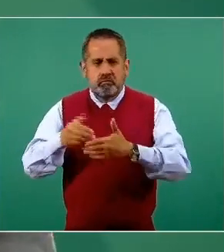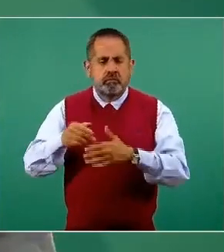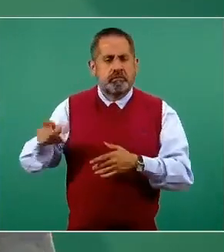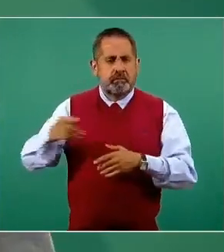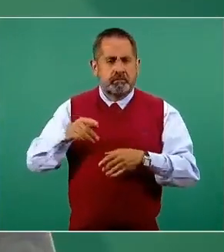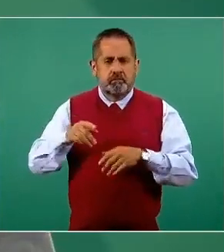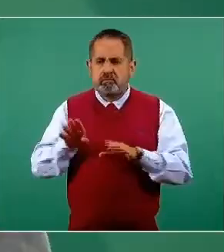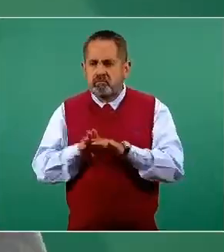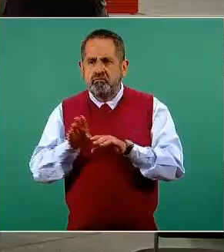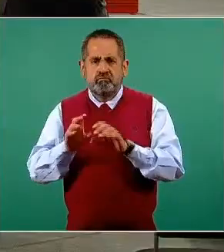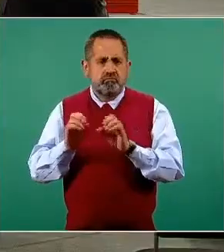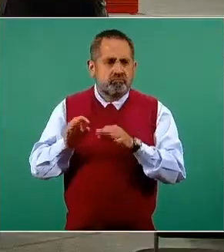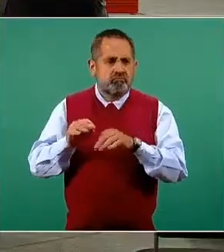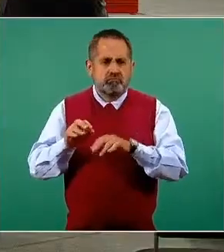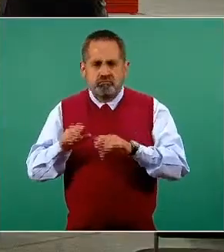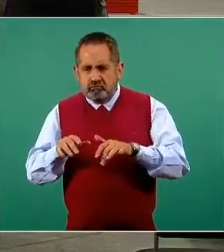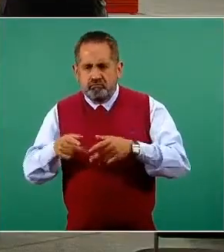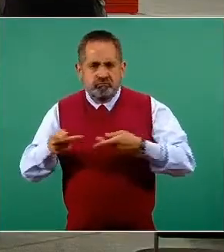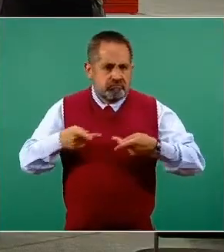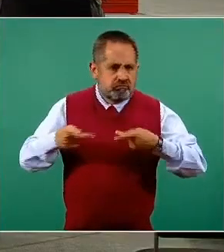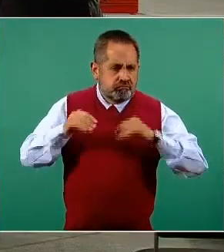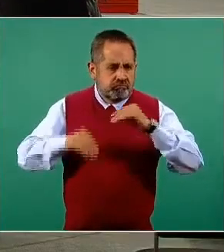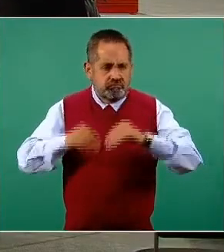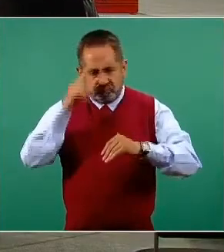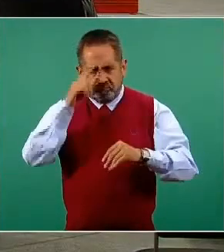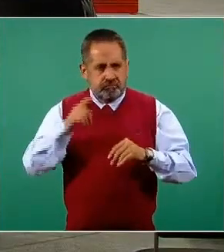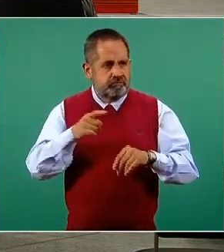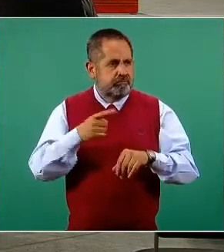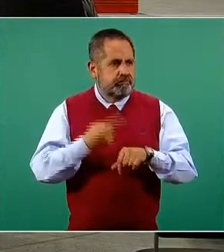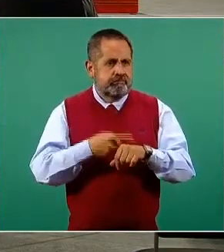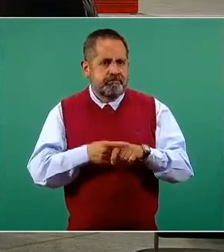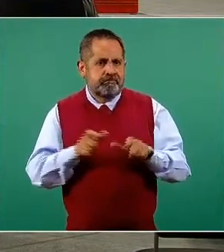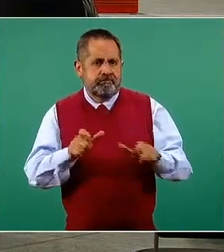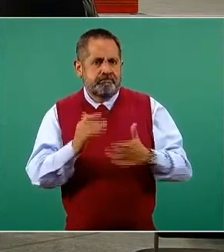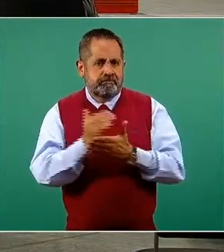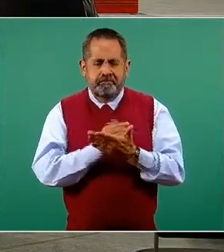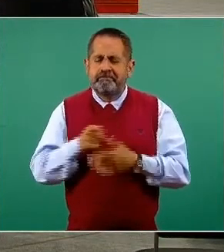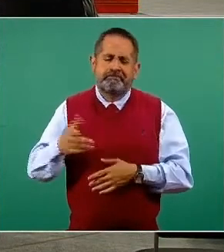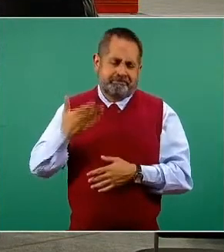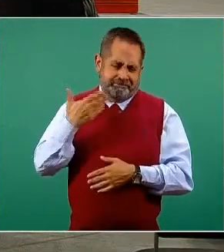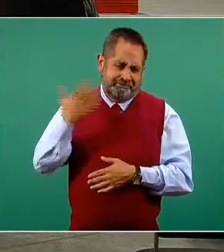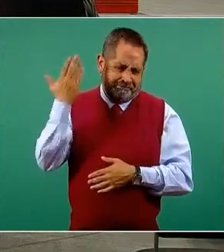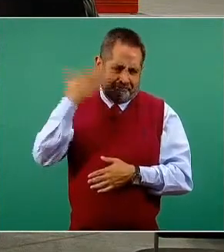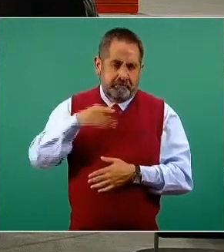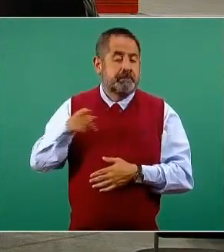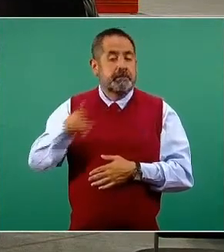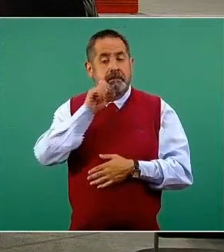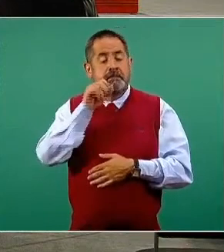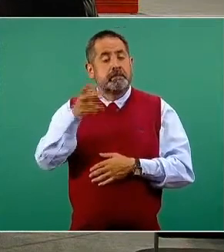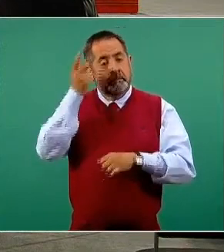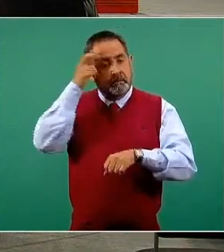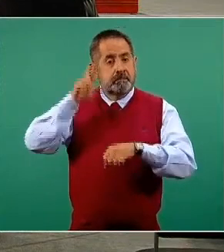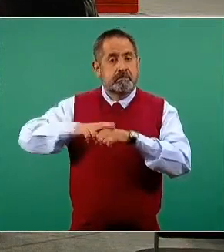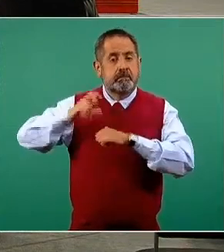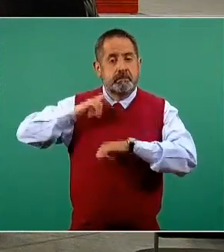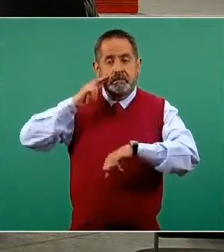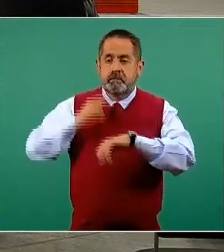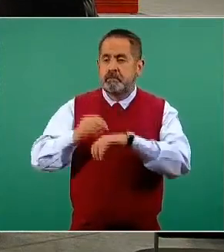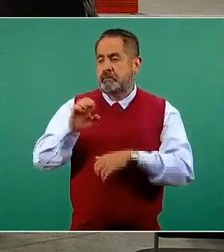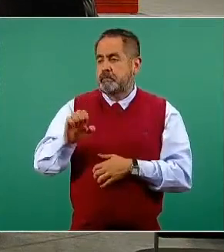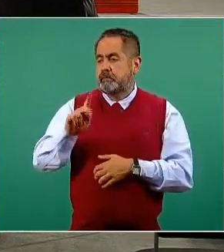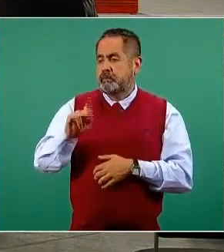vigilancia epidemiológica como en la prevención y control de enfermedades. También trabajó en la Dirección de Epidemiología, en el